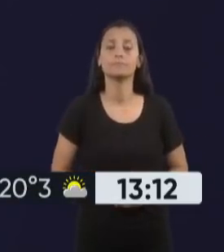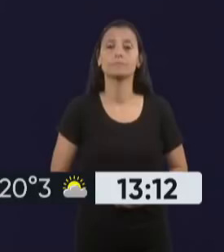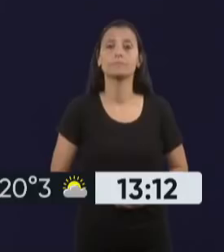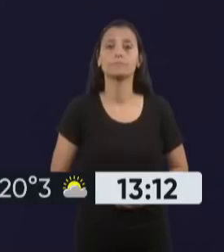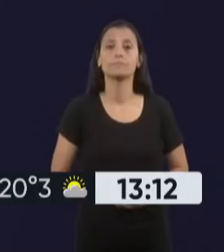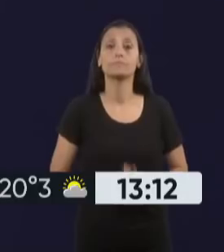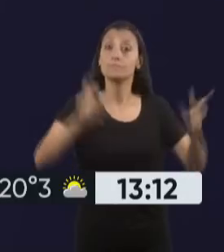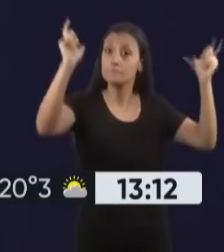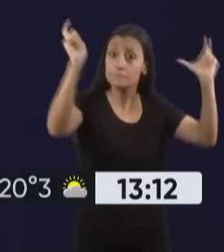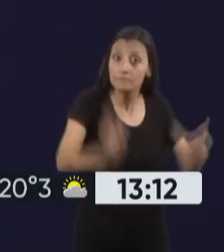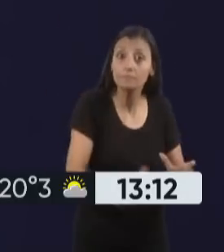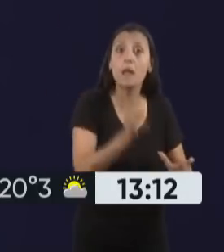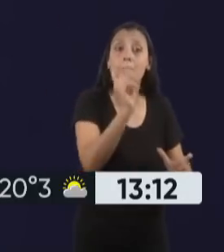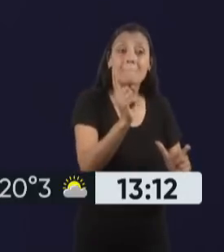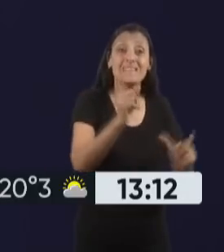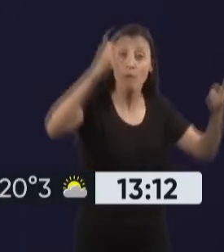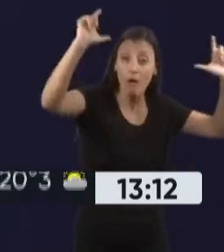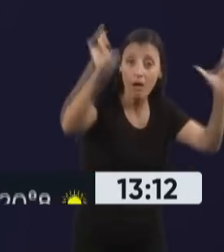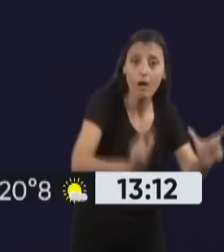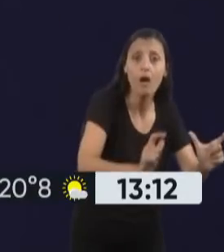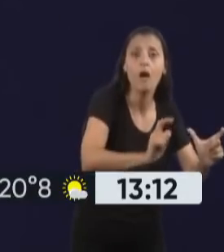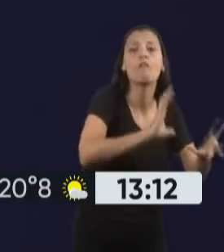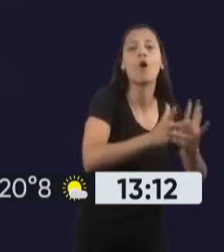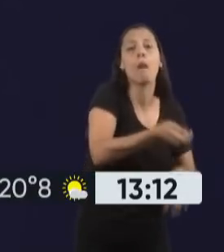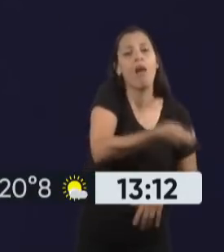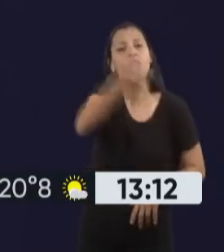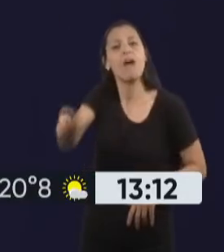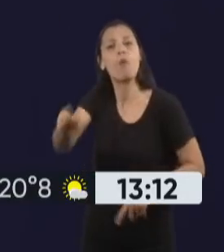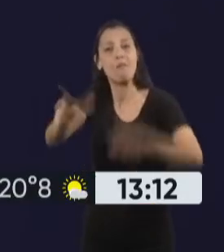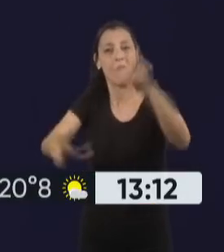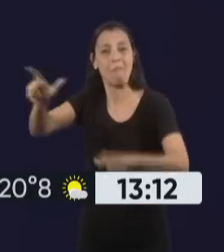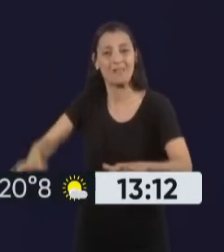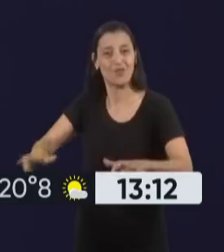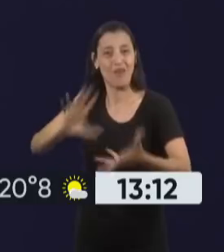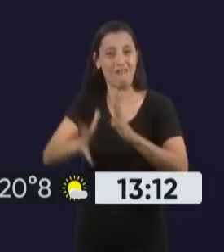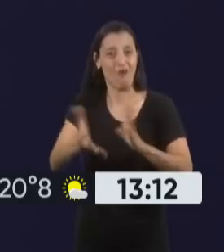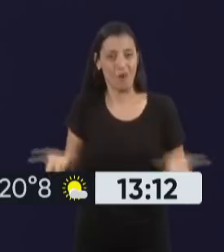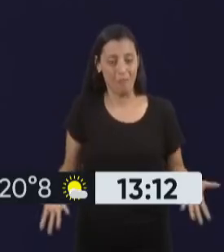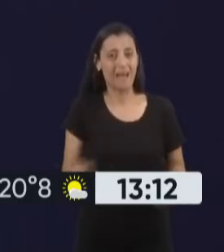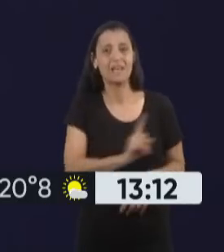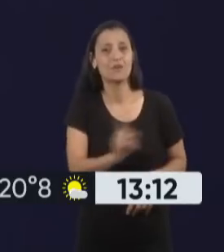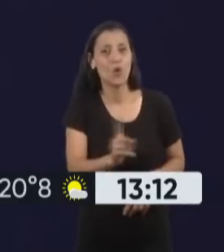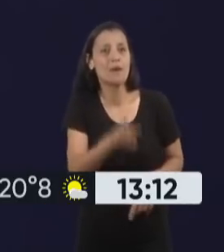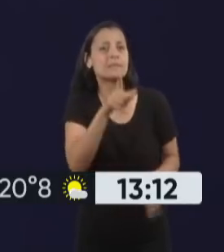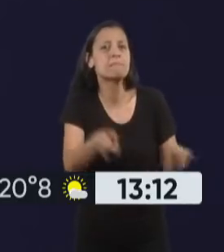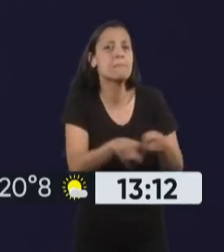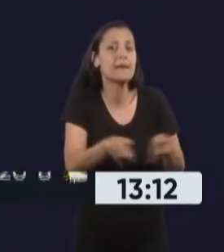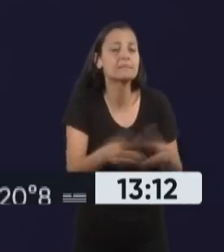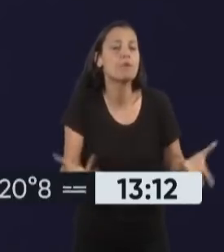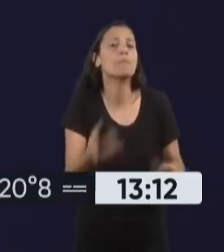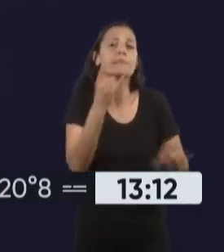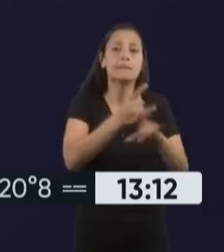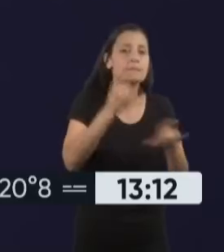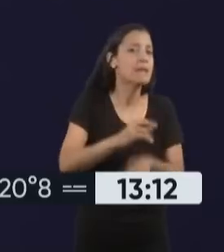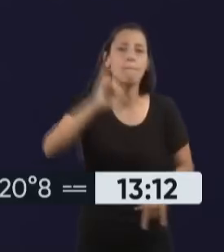devolvés al bolsillo de la gente recursos. Y no solo que hay una cuestión detrás de libertad, por supuesto, ¿no? Es mejor siempre que